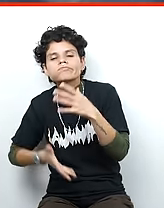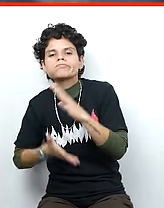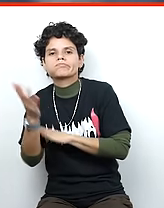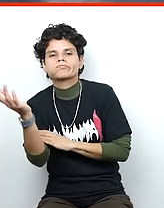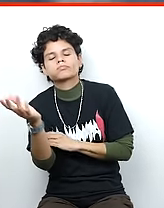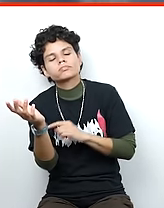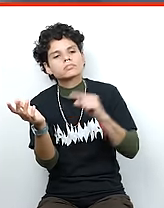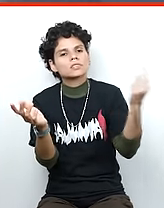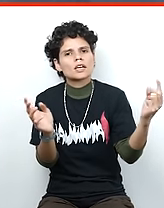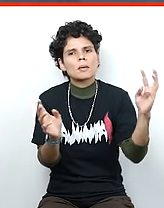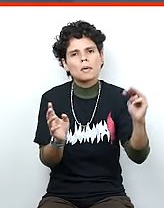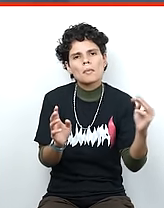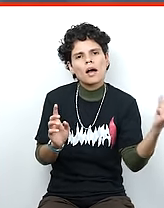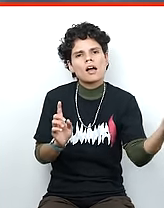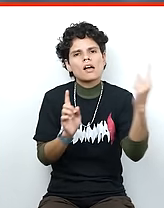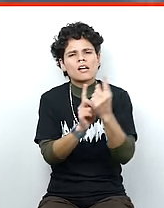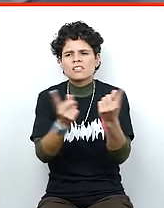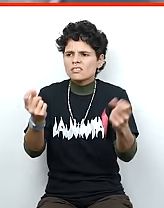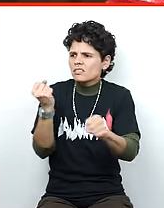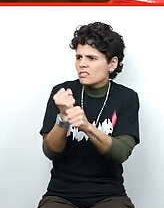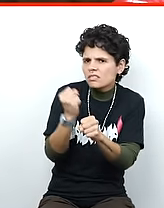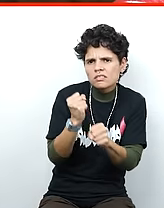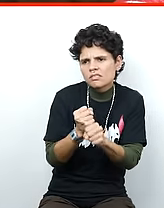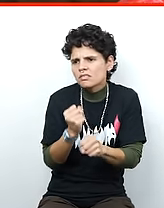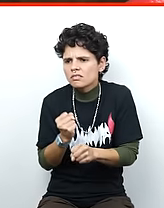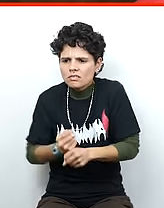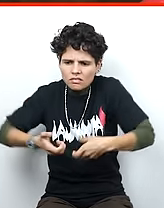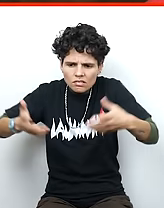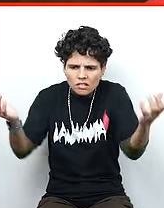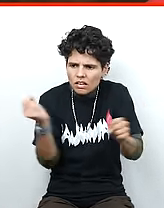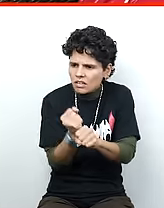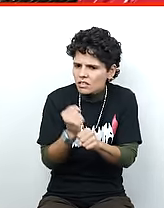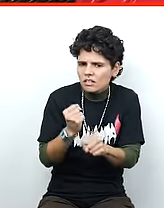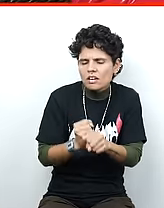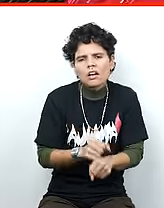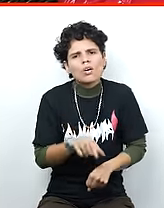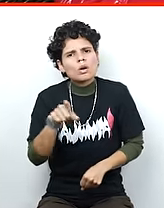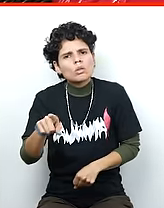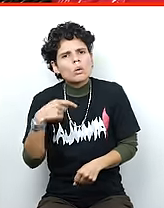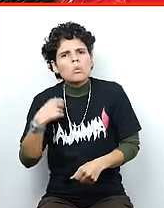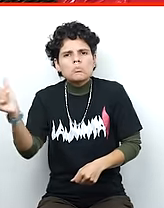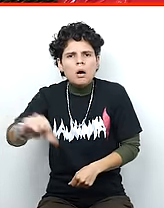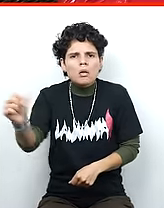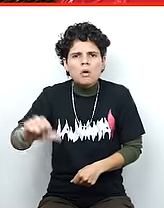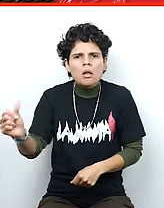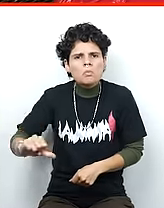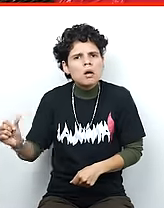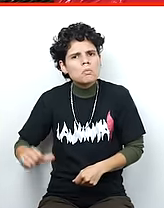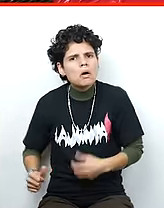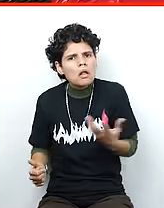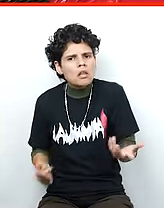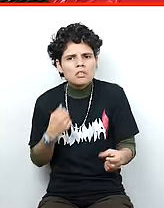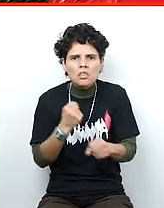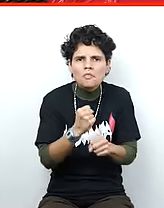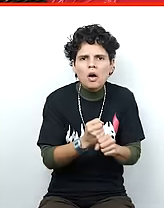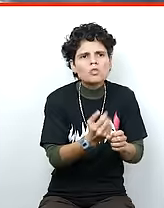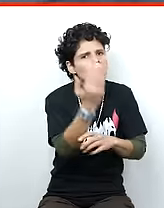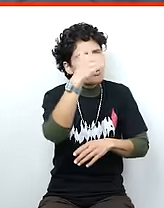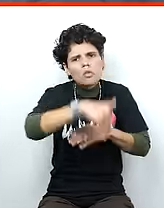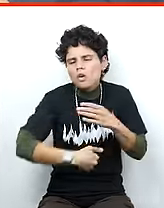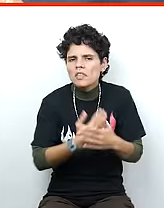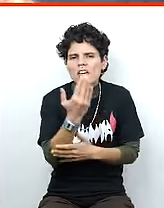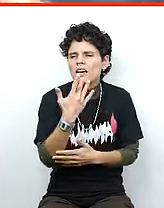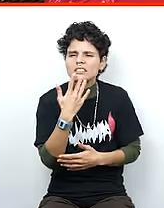porque mi mamá decía, ya, yo trabajo para que no les falte nada, y se portan entero mal. ¿Qué es portarse entero mal? Mandarse cagadas, pues me entendió,